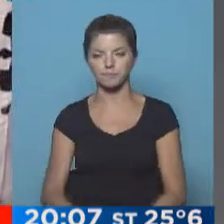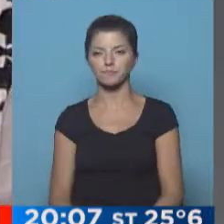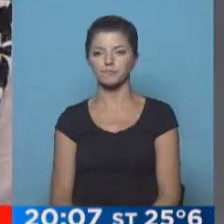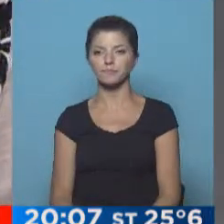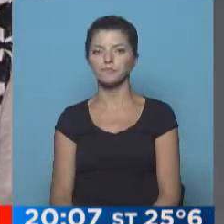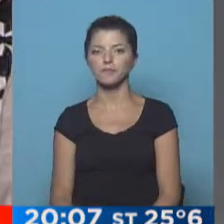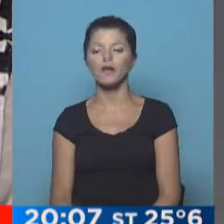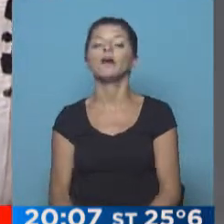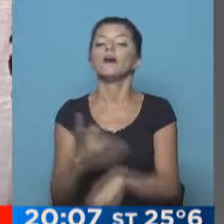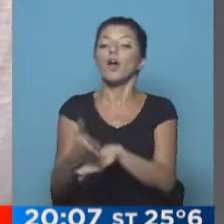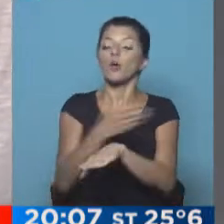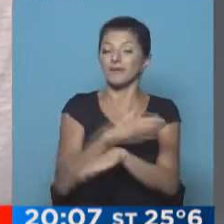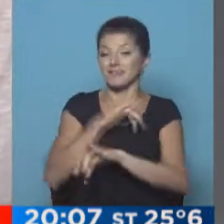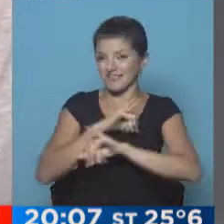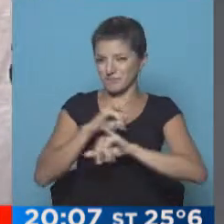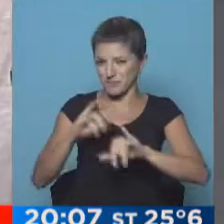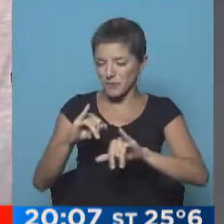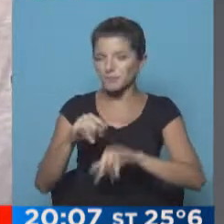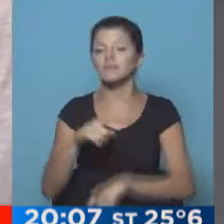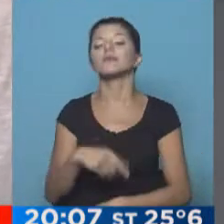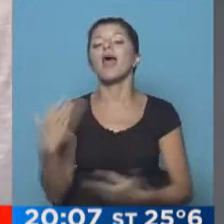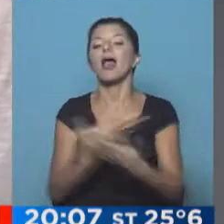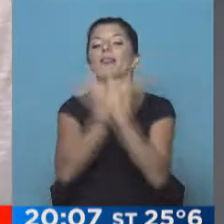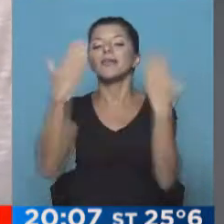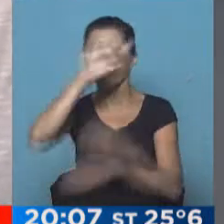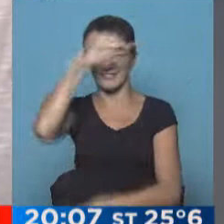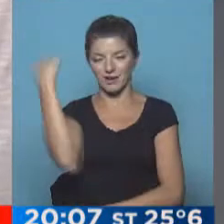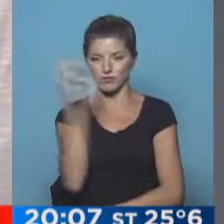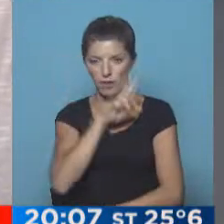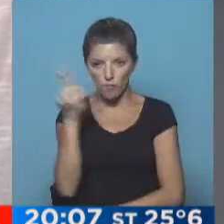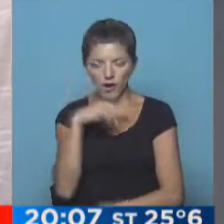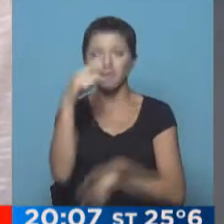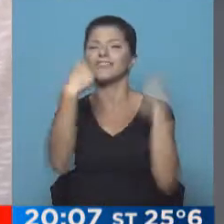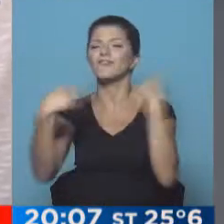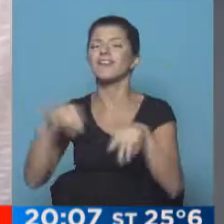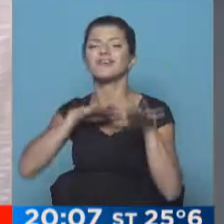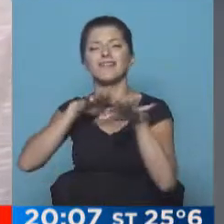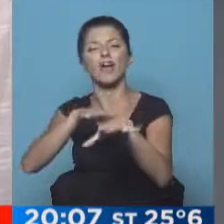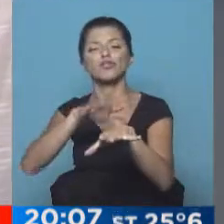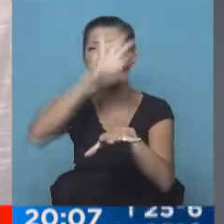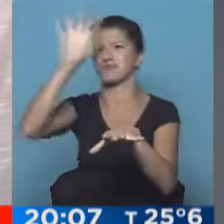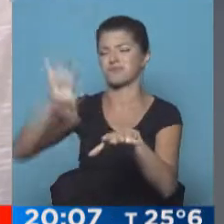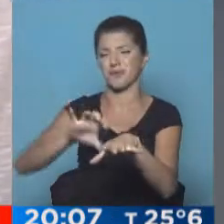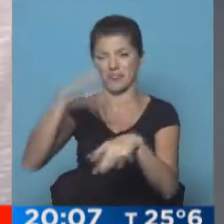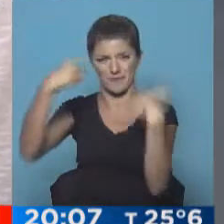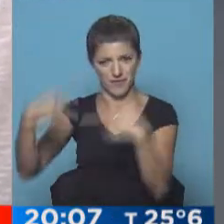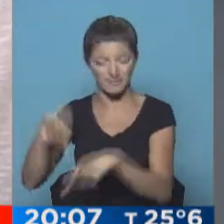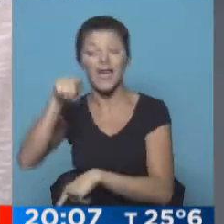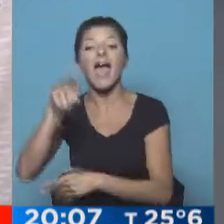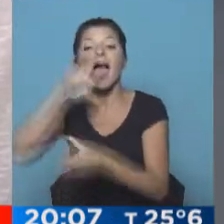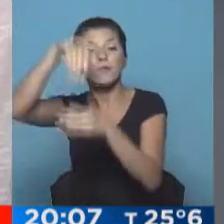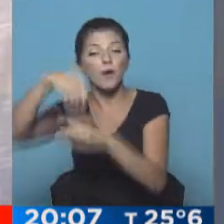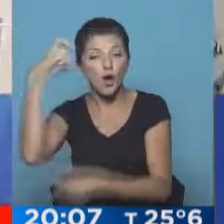Tal como lo anticipábamos, por el Día Internacional de la Mujer, se realizan actos, marchas y homenajes en todo el país. En el Congreso Nacional está Marta